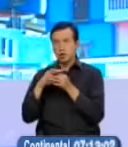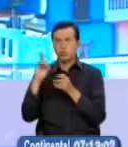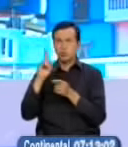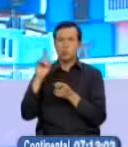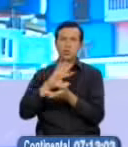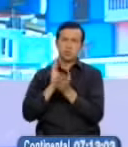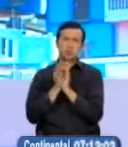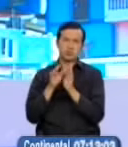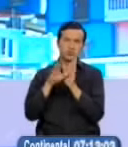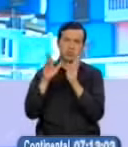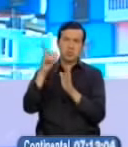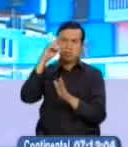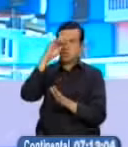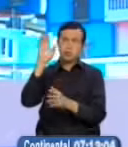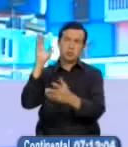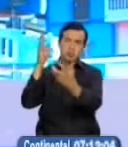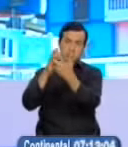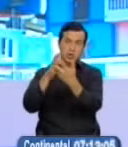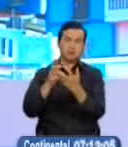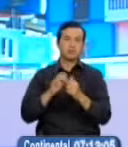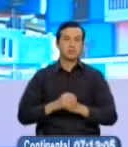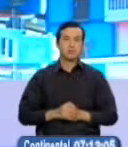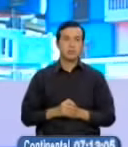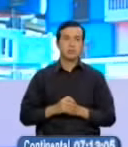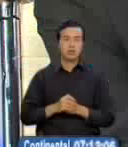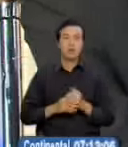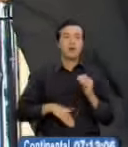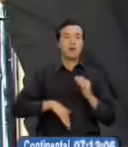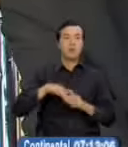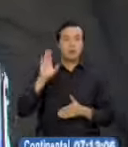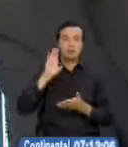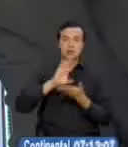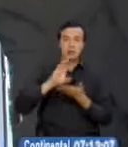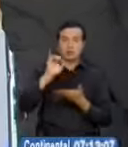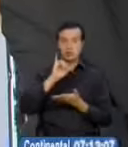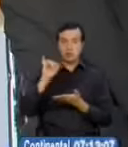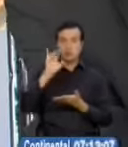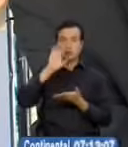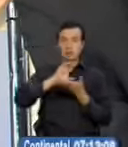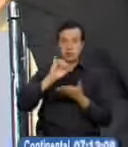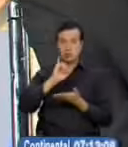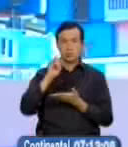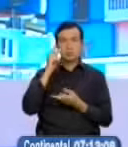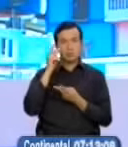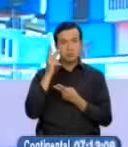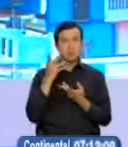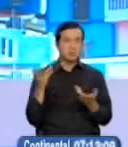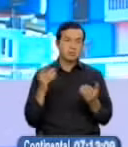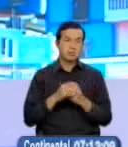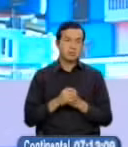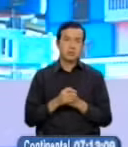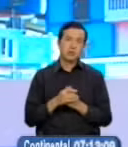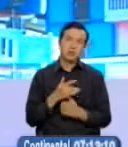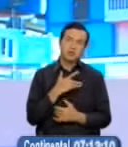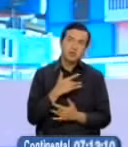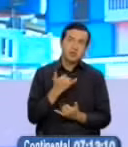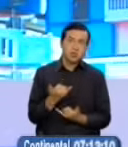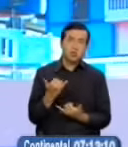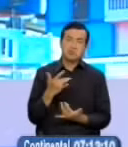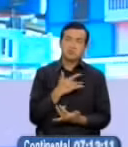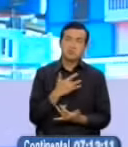Revolución Ciudadana, al gobierno. Y más identificado con el centro izquierdo, del centro para la izquierda. Y que mostrando un desencanto en este